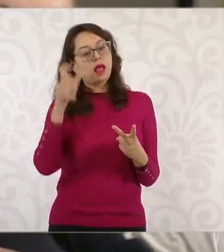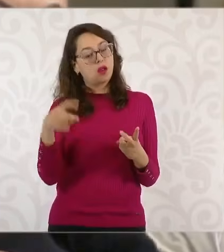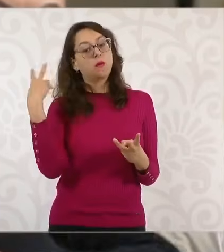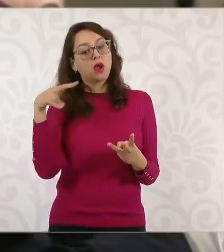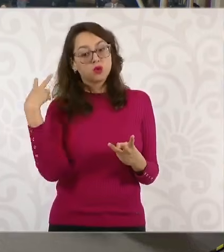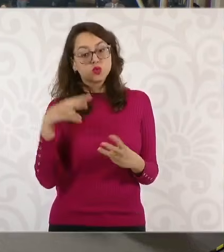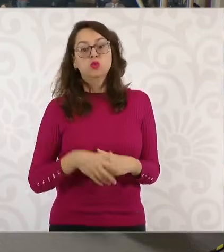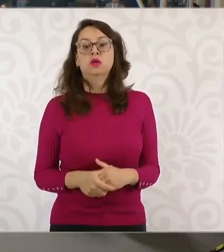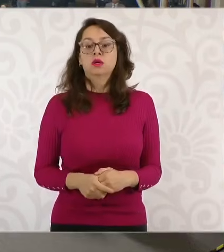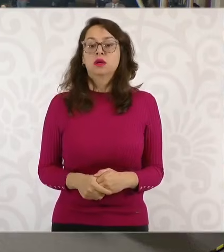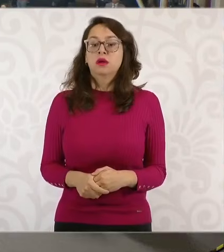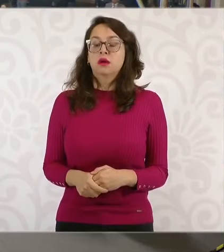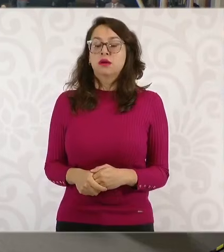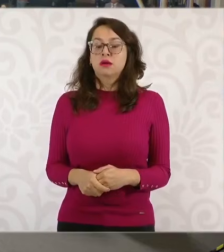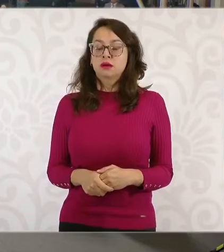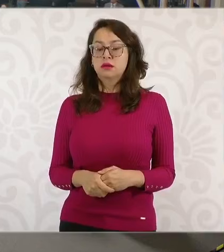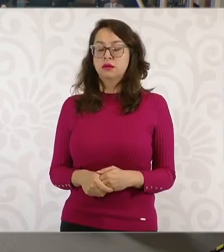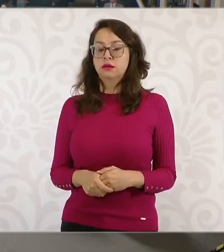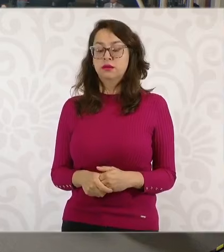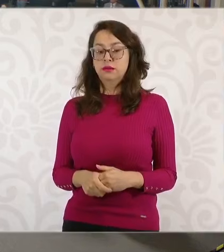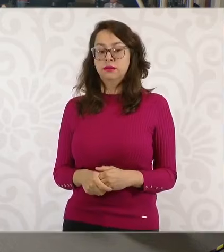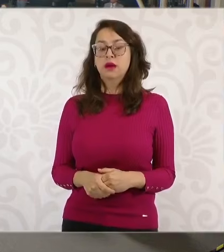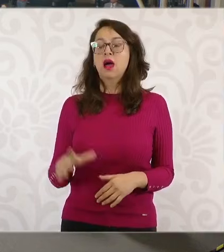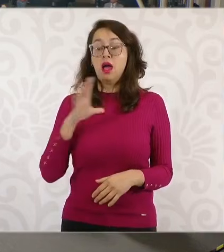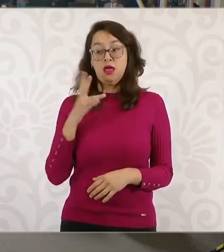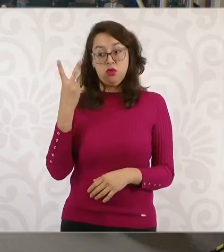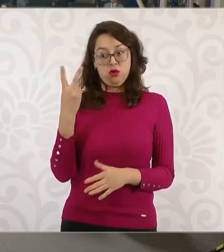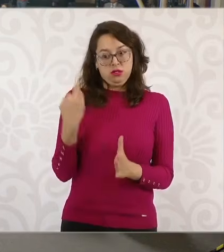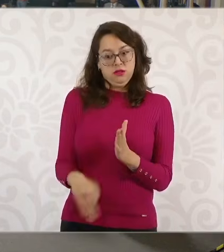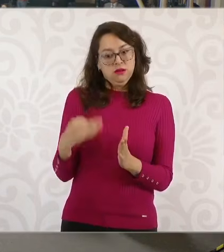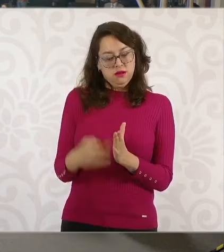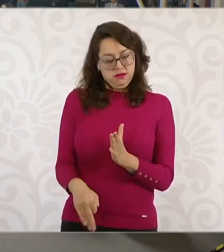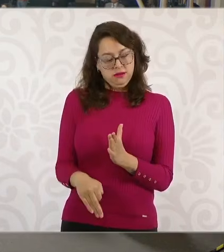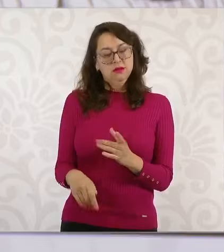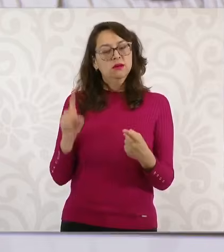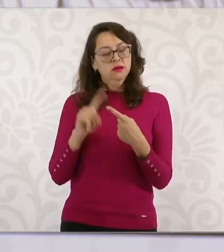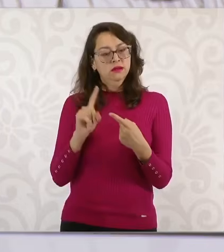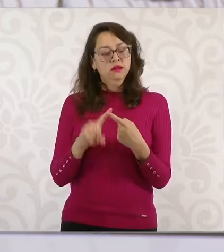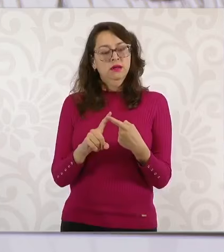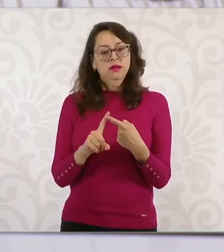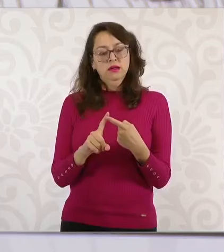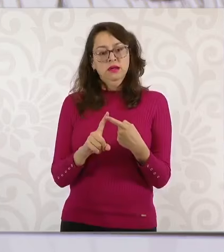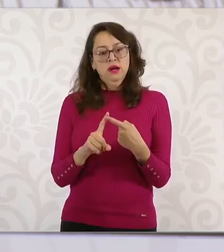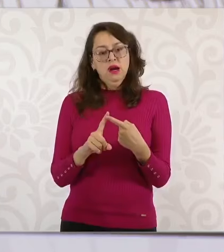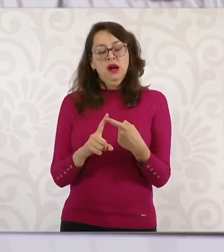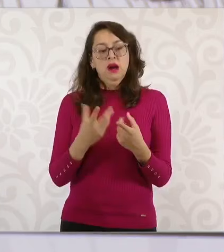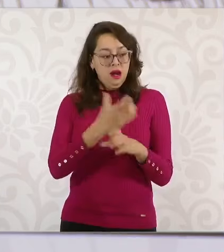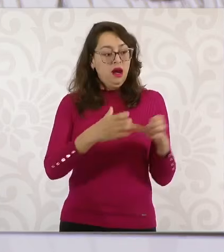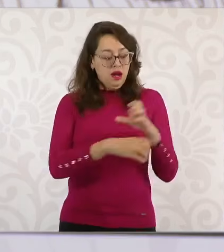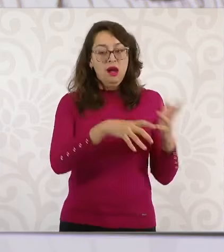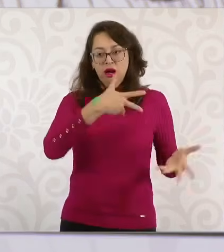Veracruz? Tenemos dos pendientes. Uno es la entrega de los